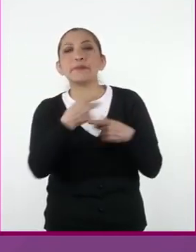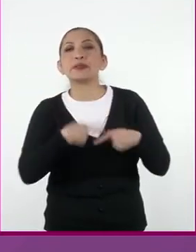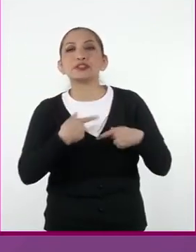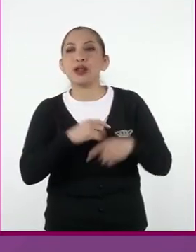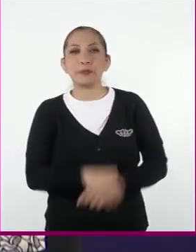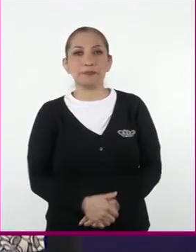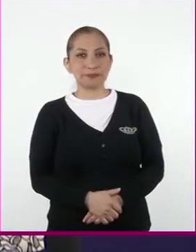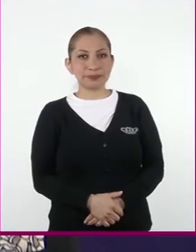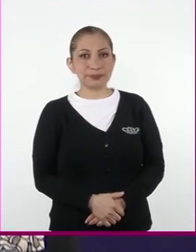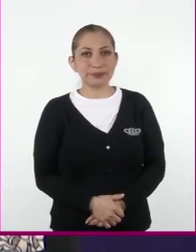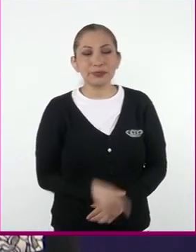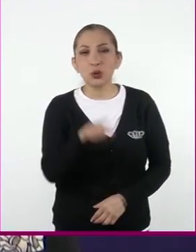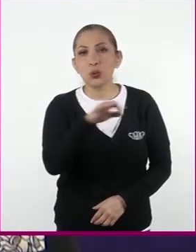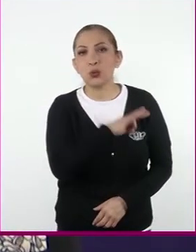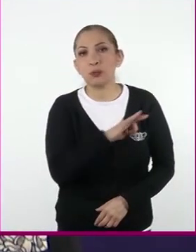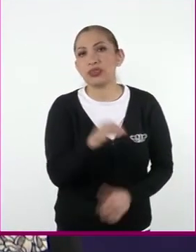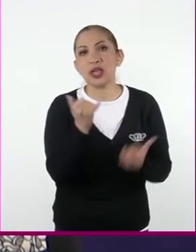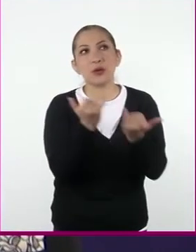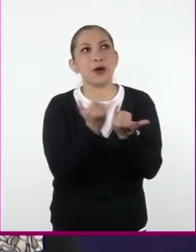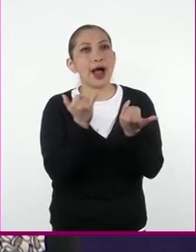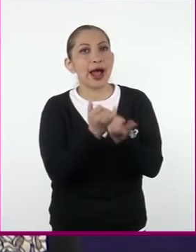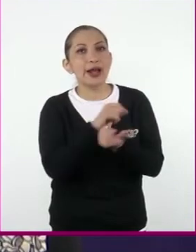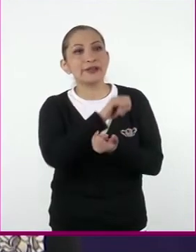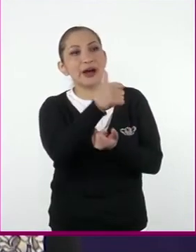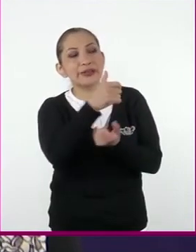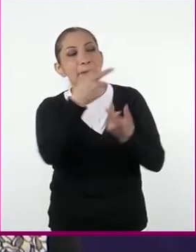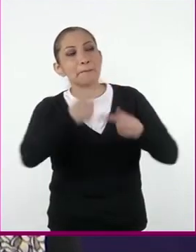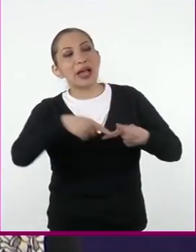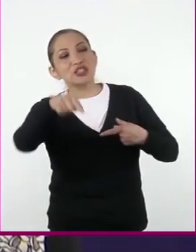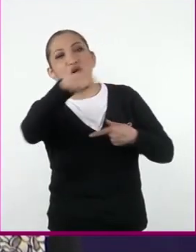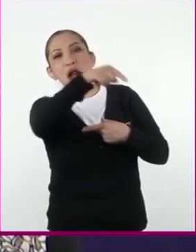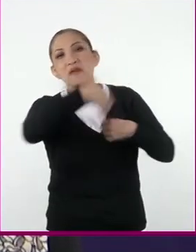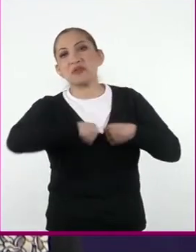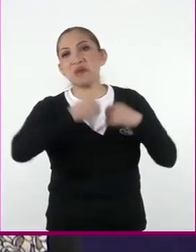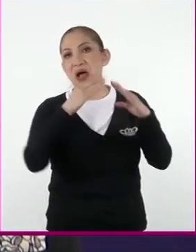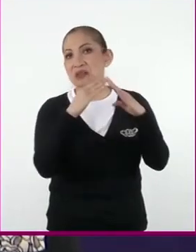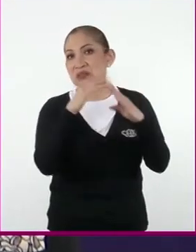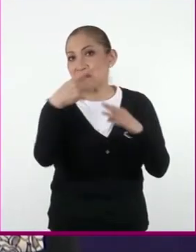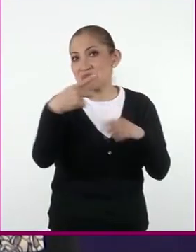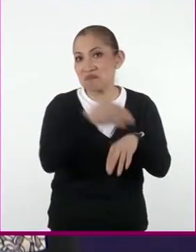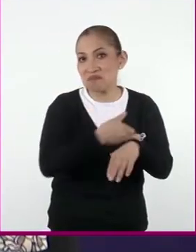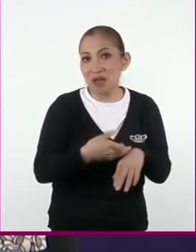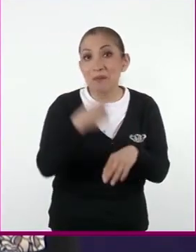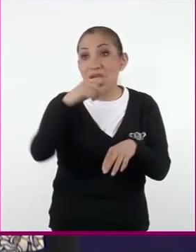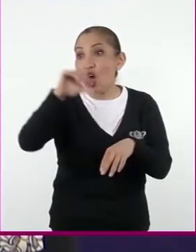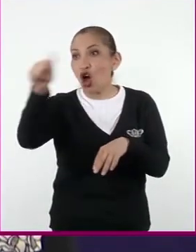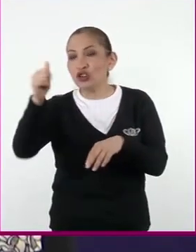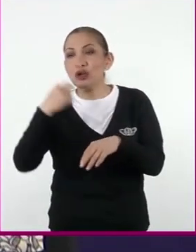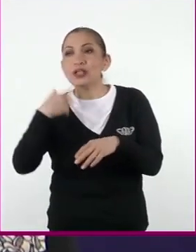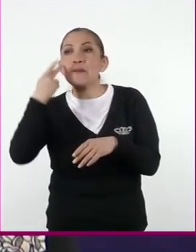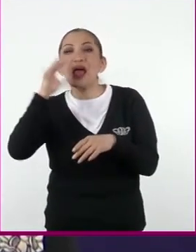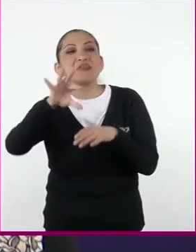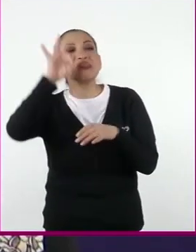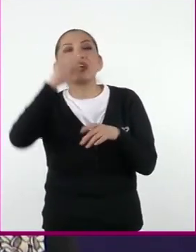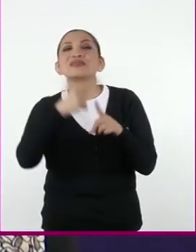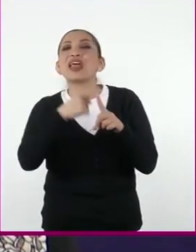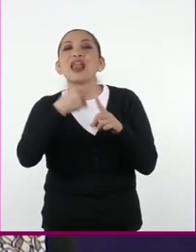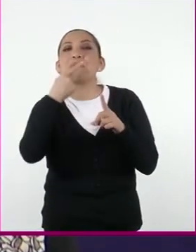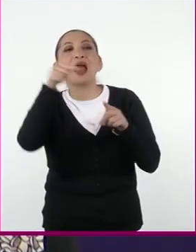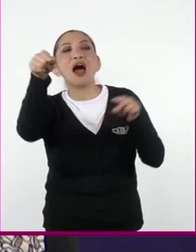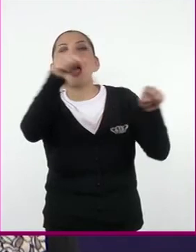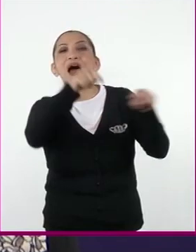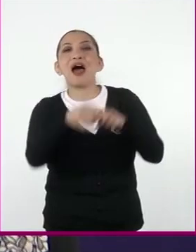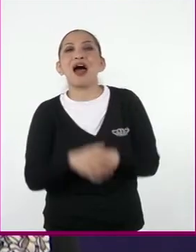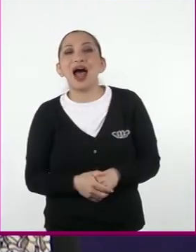refiriendo. Pueden hacer lo mismo con el resto de las personas que viven en su casa, para que los demás adivinen de quién están